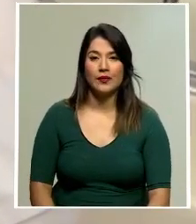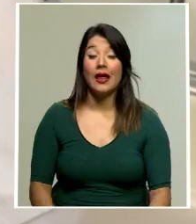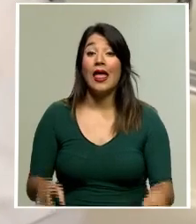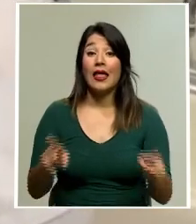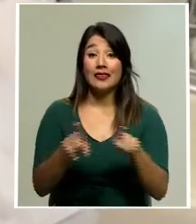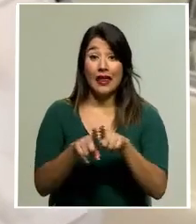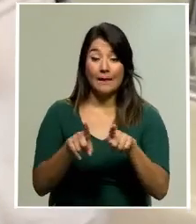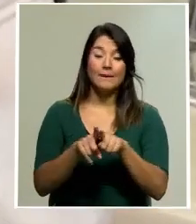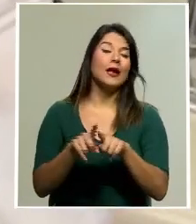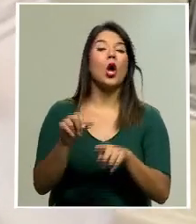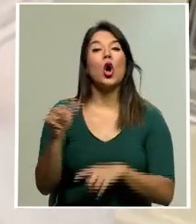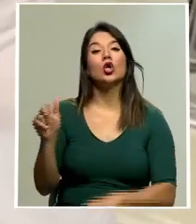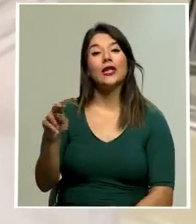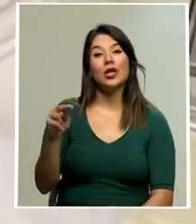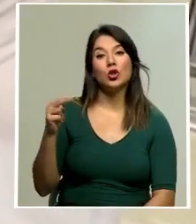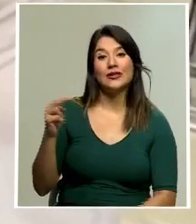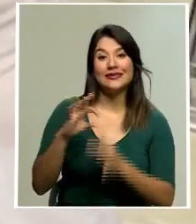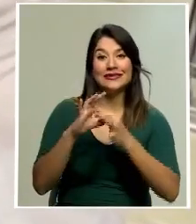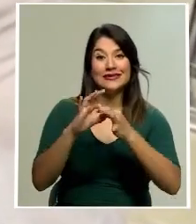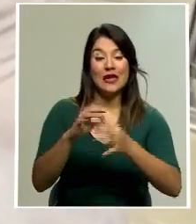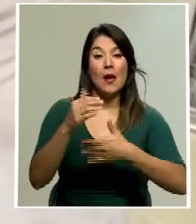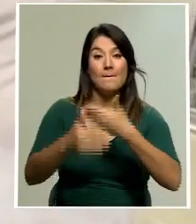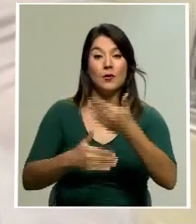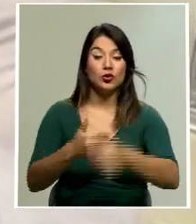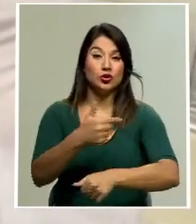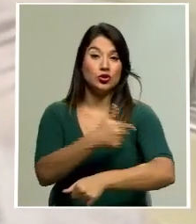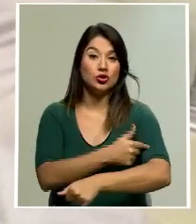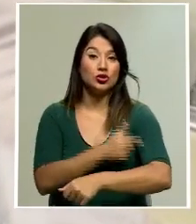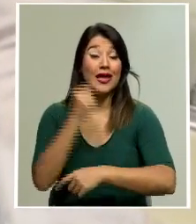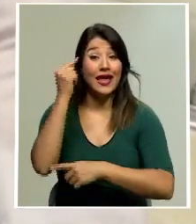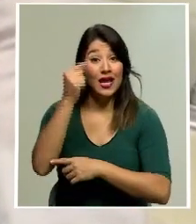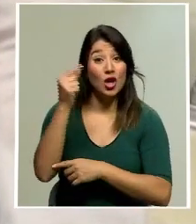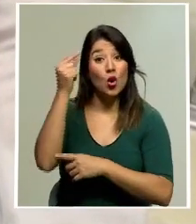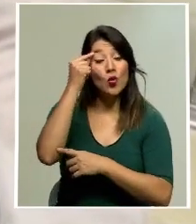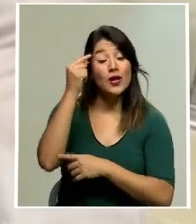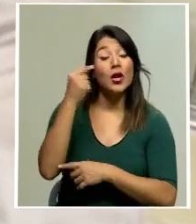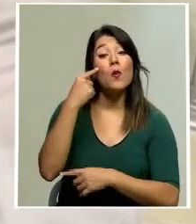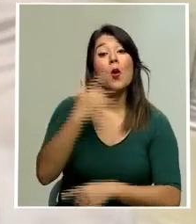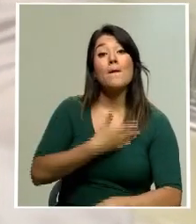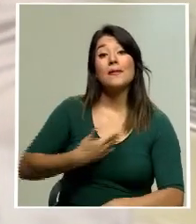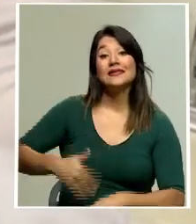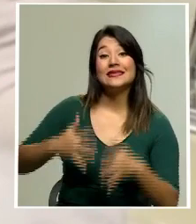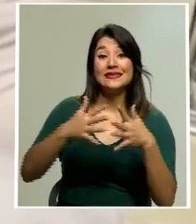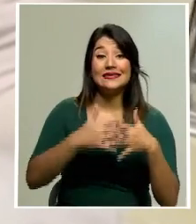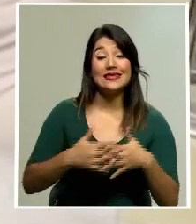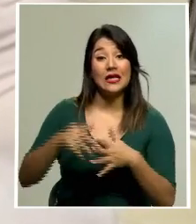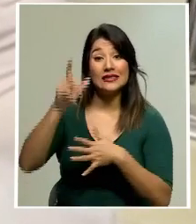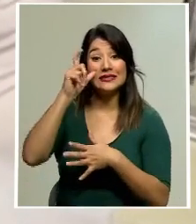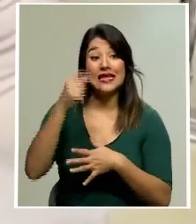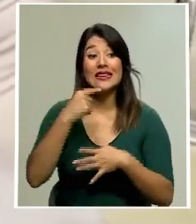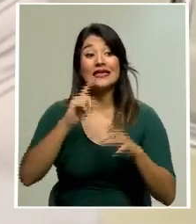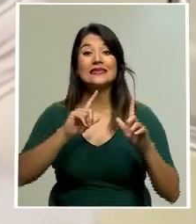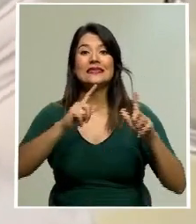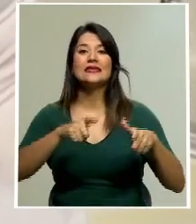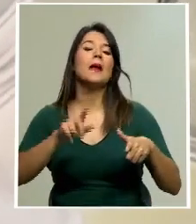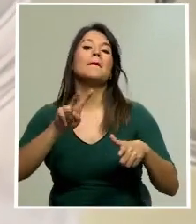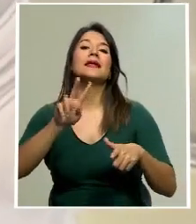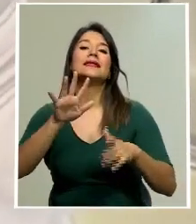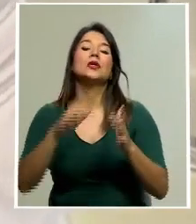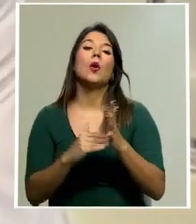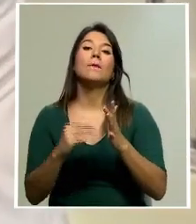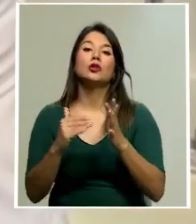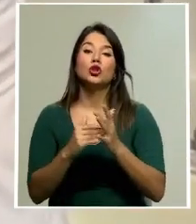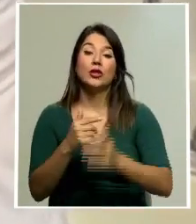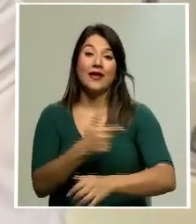Además, entre otras noticias, sobre la vacunación, el gobierno del presidente Joe Biden informó que donará 25 millones de vacunas contra